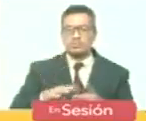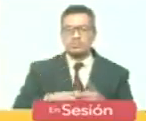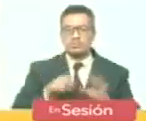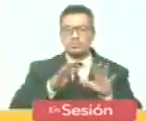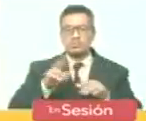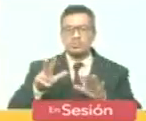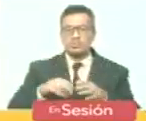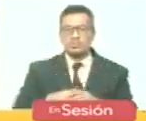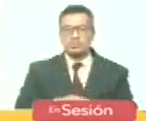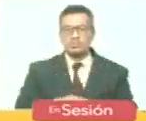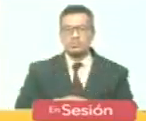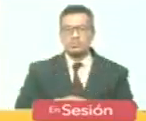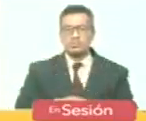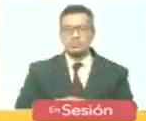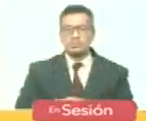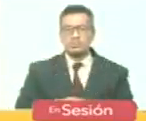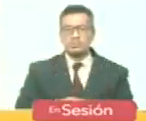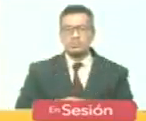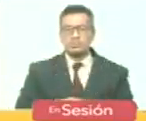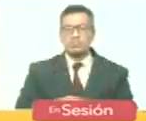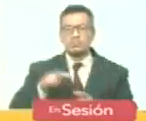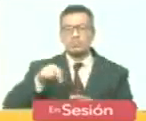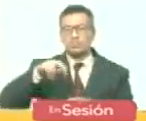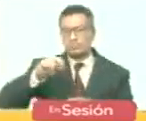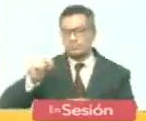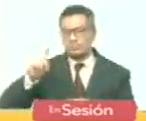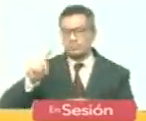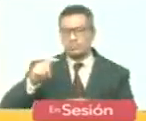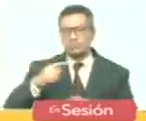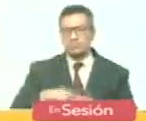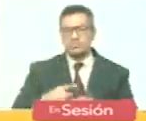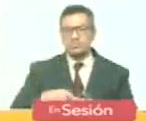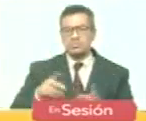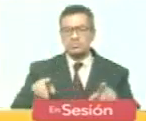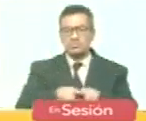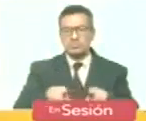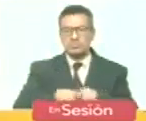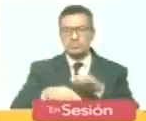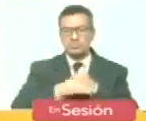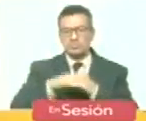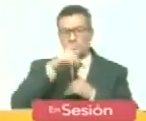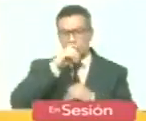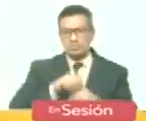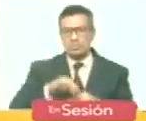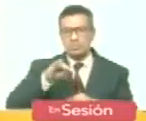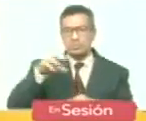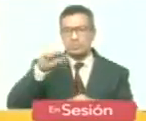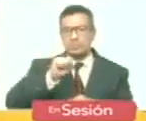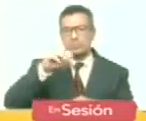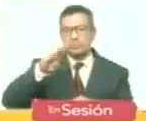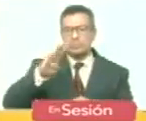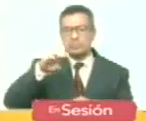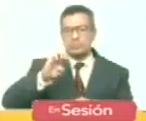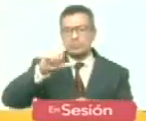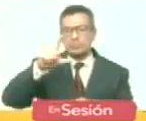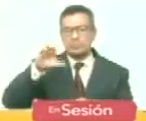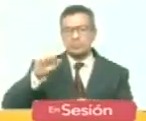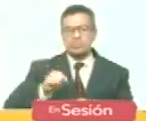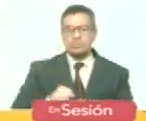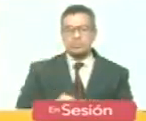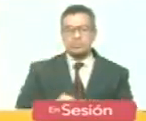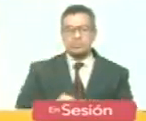allí. Romulito Enríquez, tiene casi la edad mía. Isabel Carmona de Serra, que ya